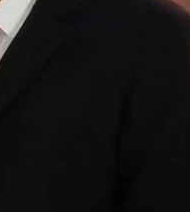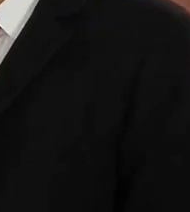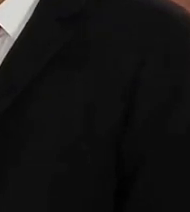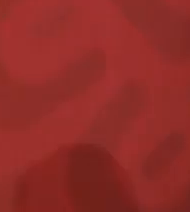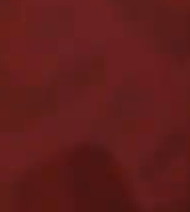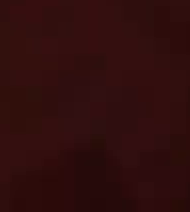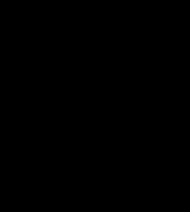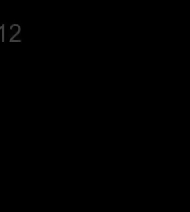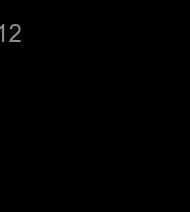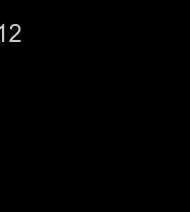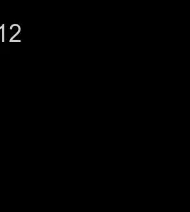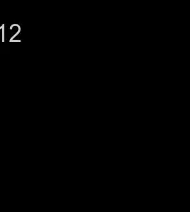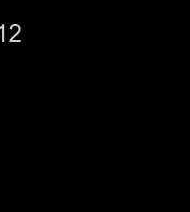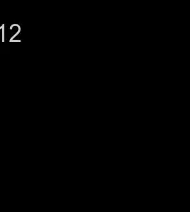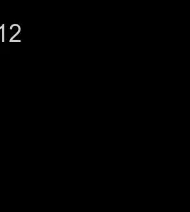sabían